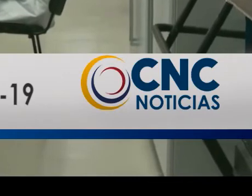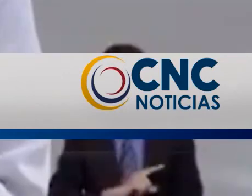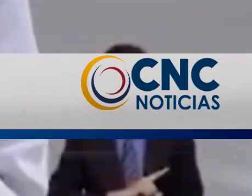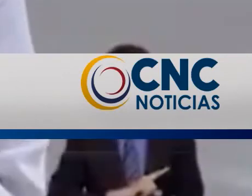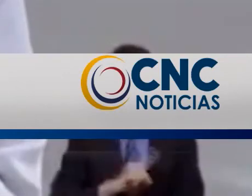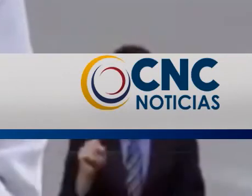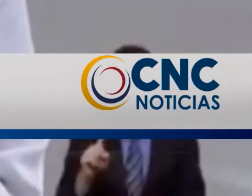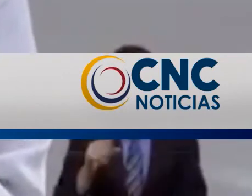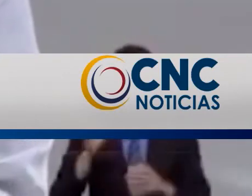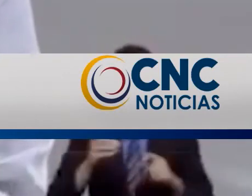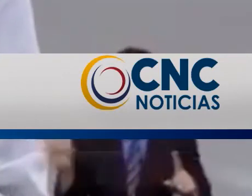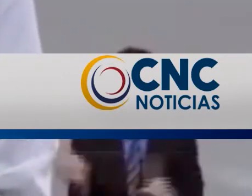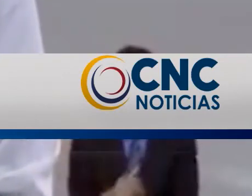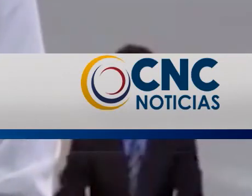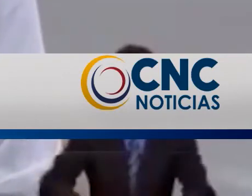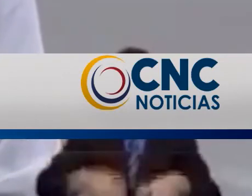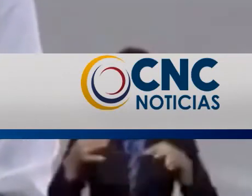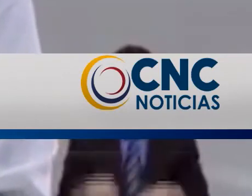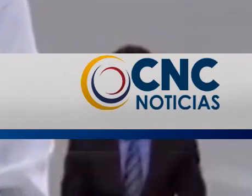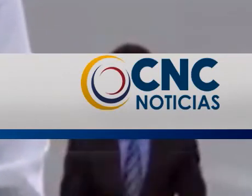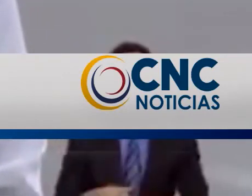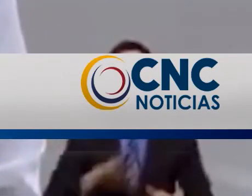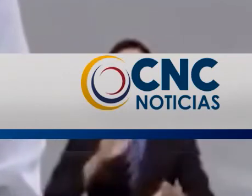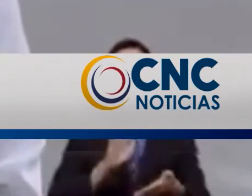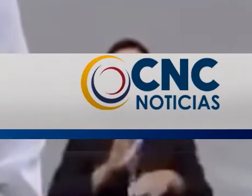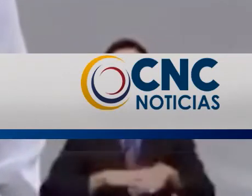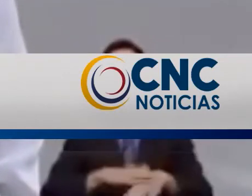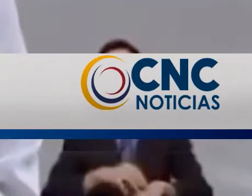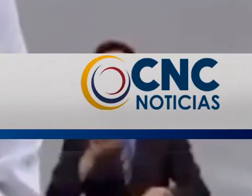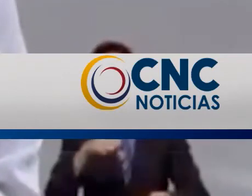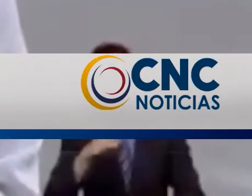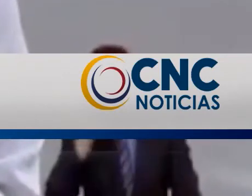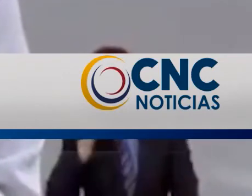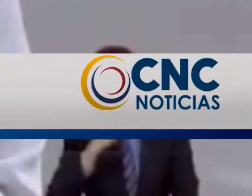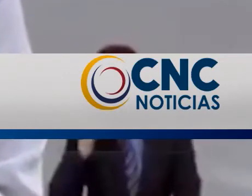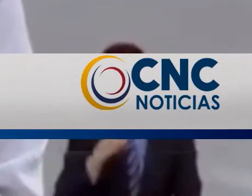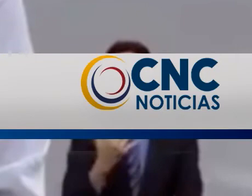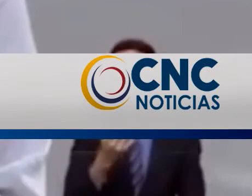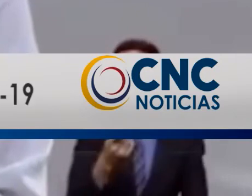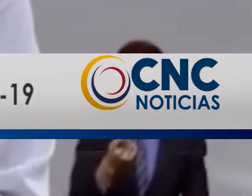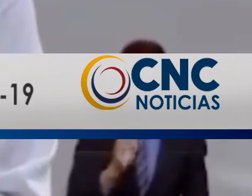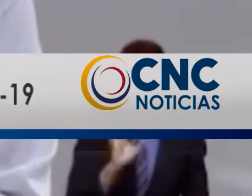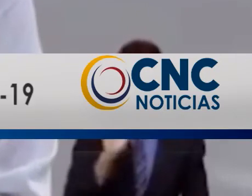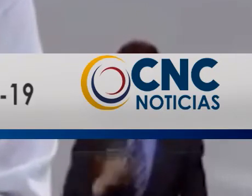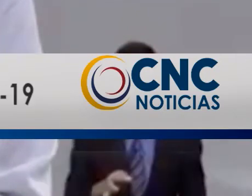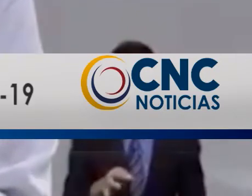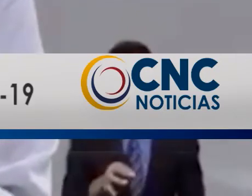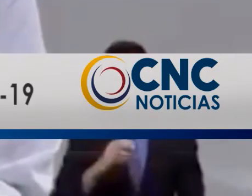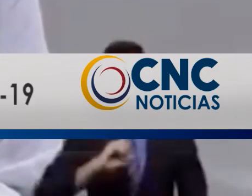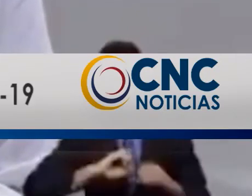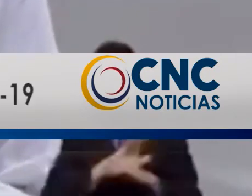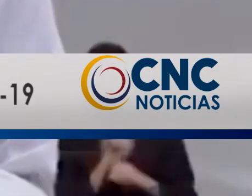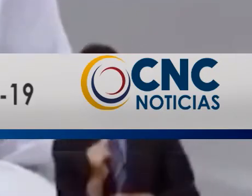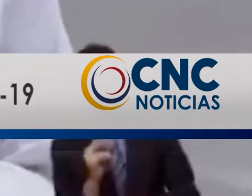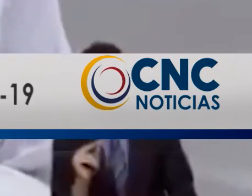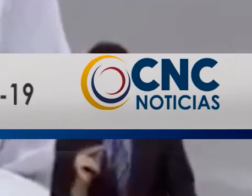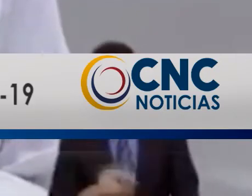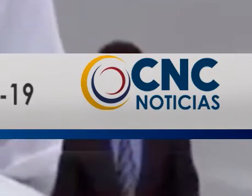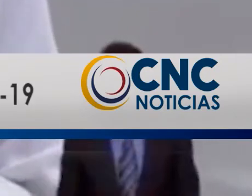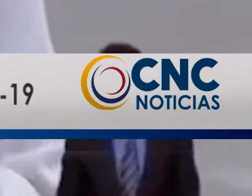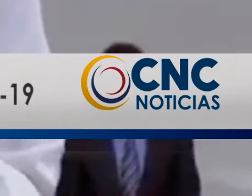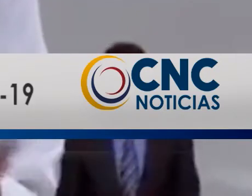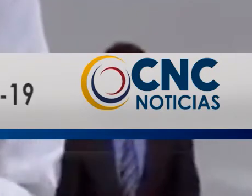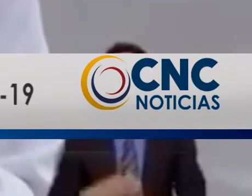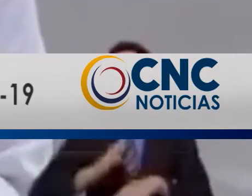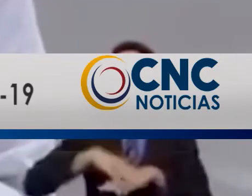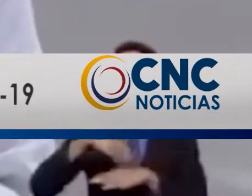es diagnóstica. No le sirve para decir si esa gripa que usted tiene en este instante es o no COVID. Le sirve para después saber